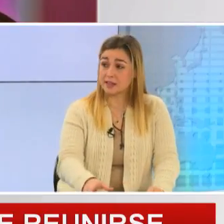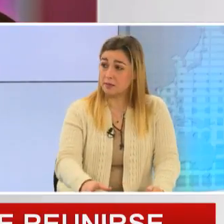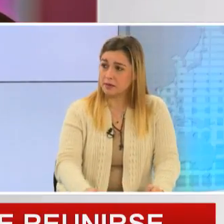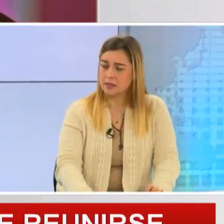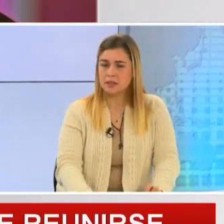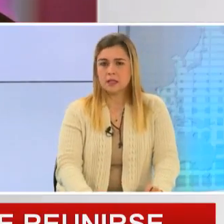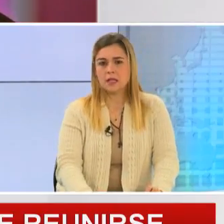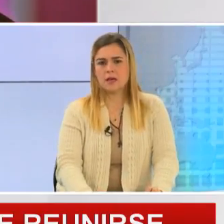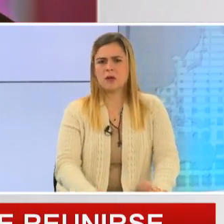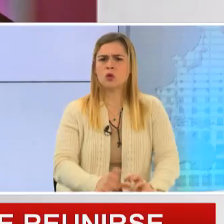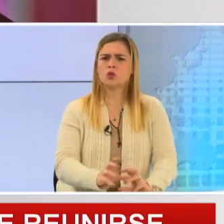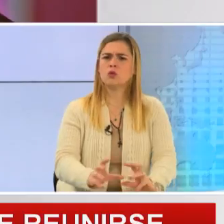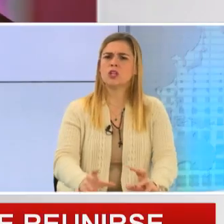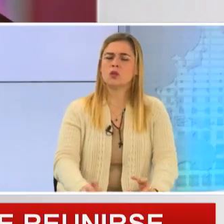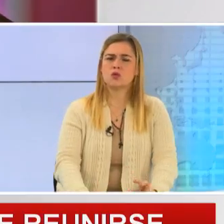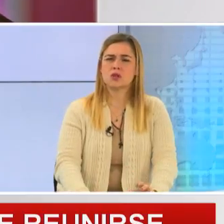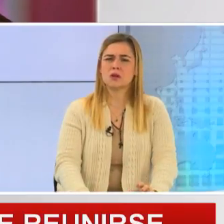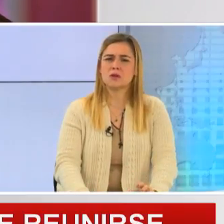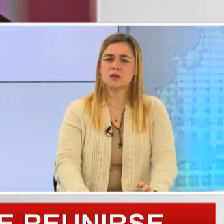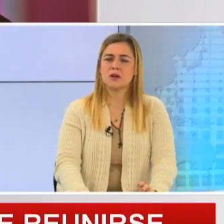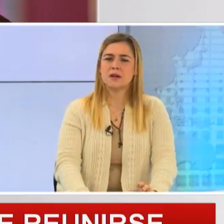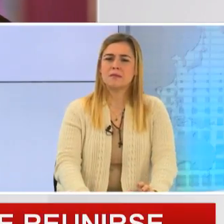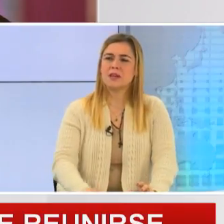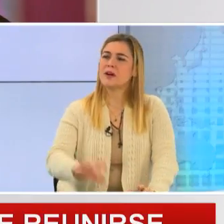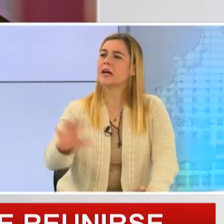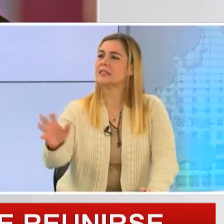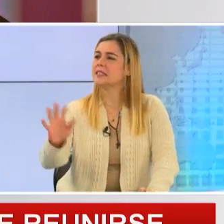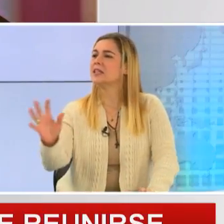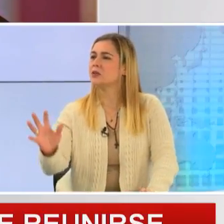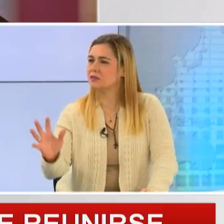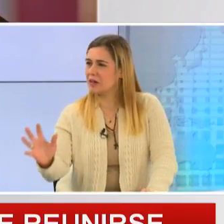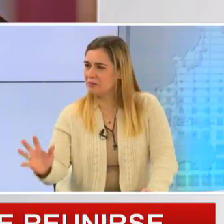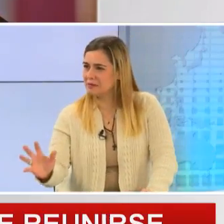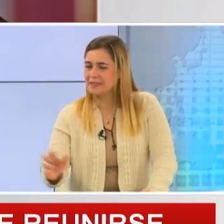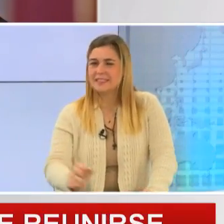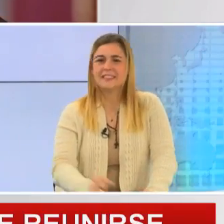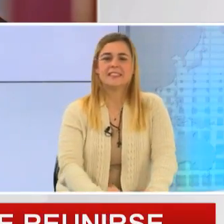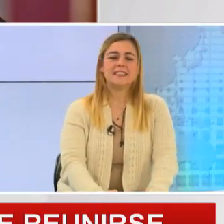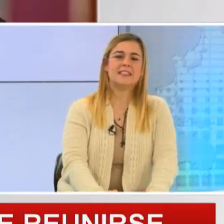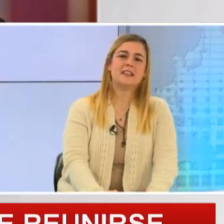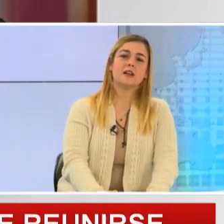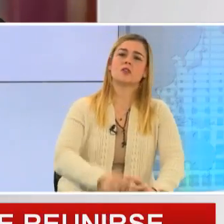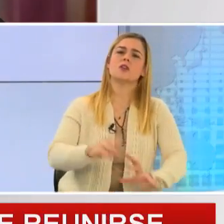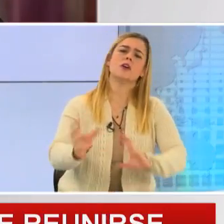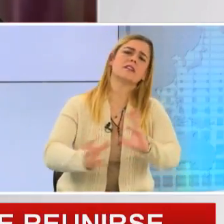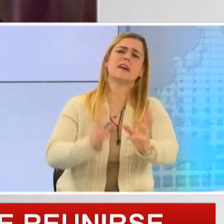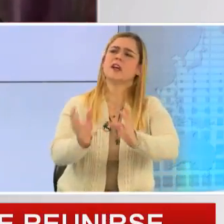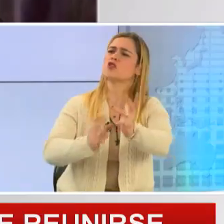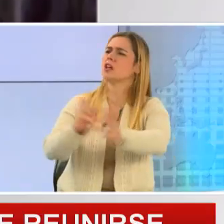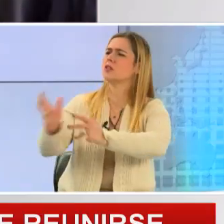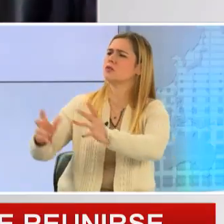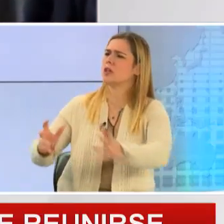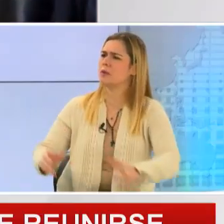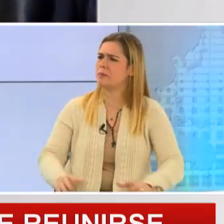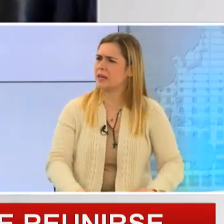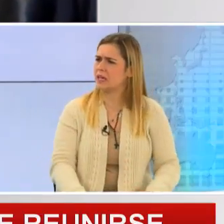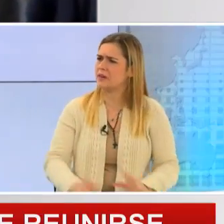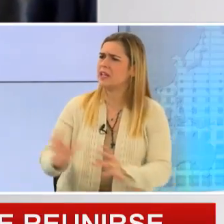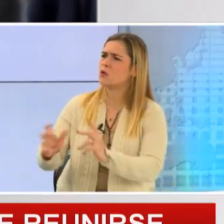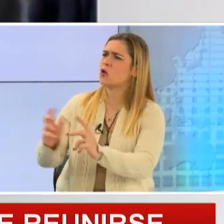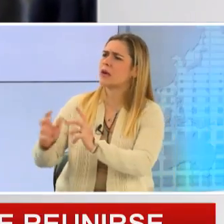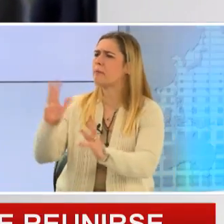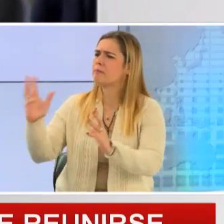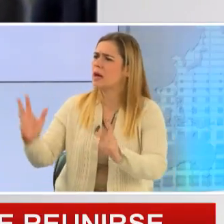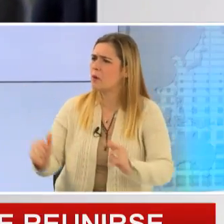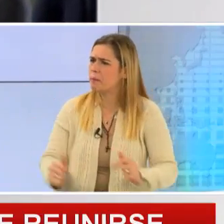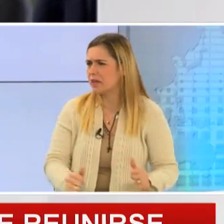gana Trump, Maduro tuvo un discurso incluso medio acariciando. Sí, a sí, Trump, sí, claro, claro que nos acordamos. Y incluso dijo que estaba negociando un tema para que le